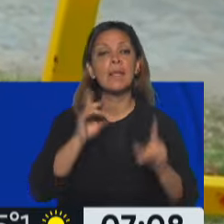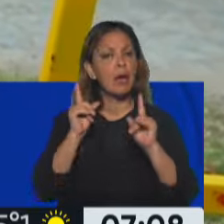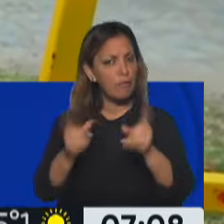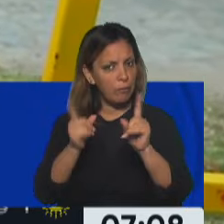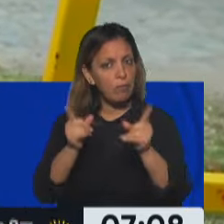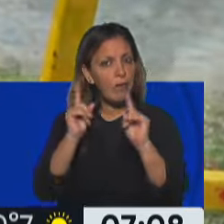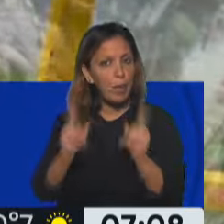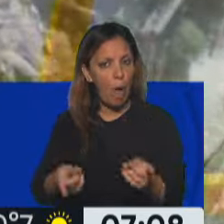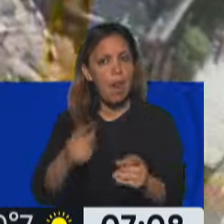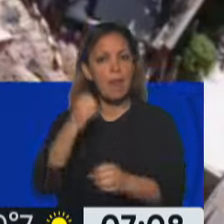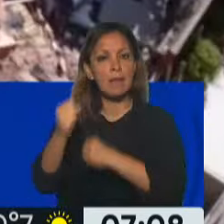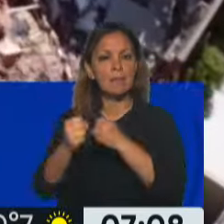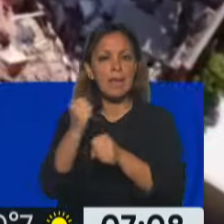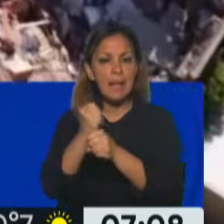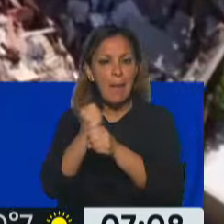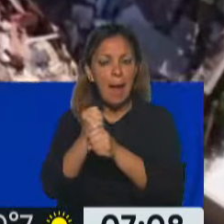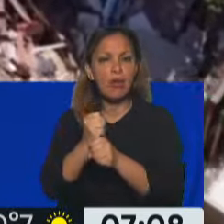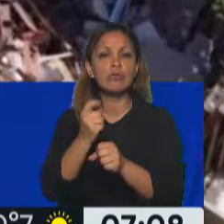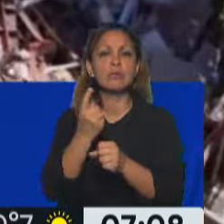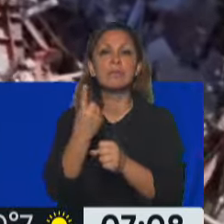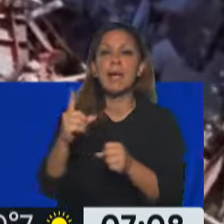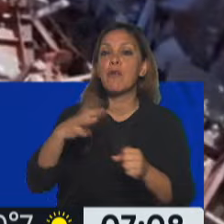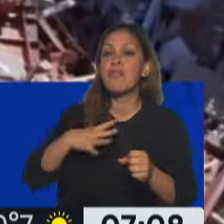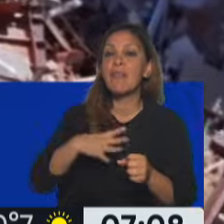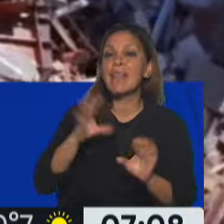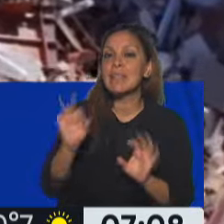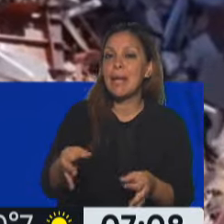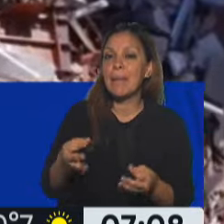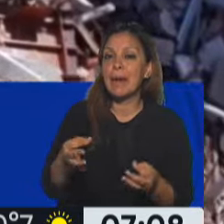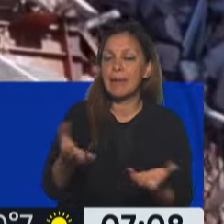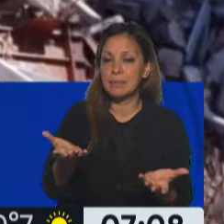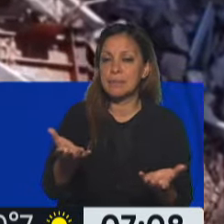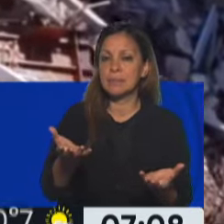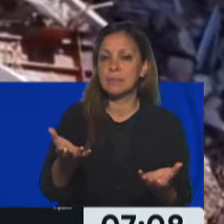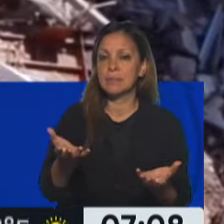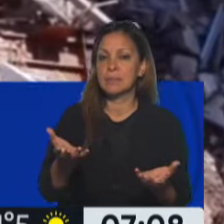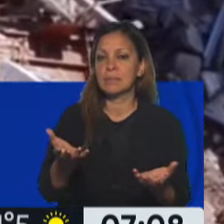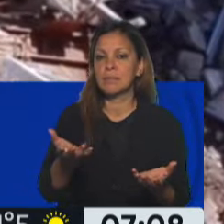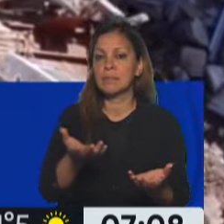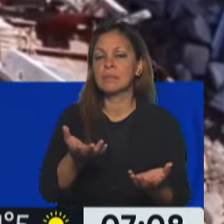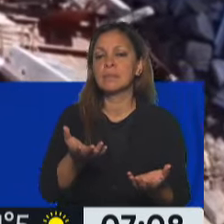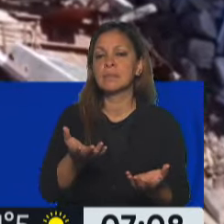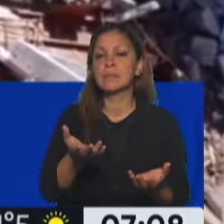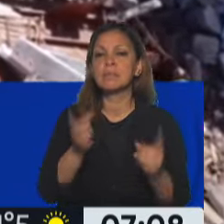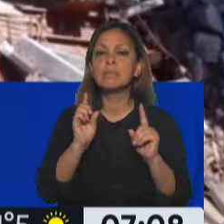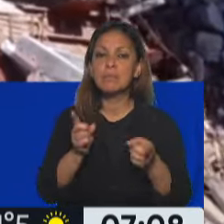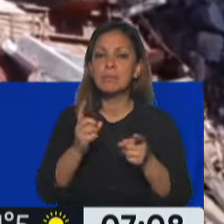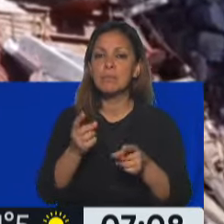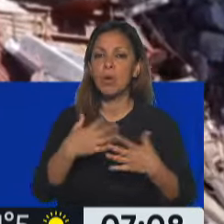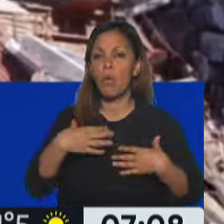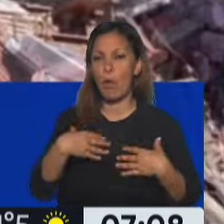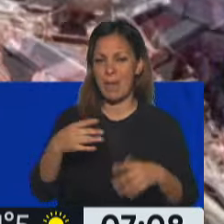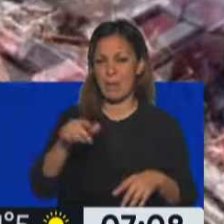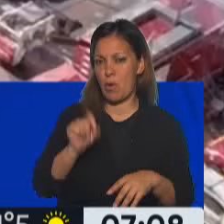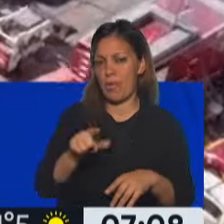por supuesto, y resta confirmar estos datos. Sí, lo que, bueno, casi está confirmado que se habrían llevado el cuerpo de este